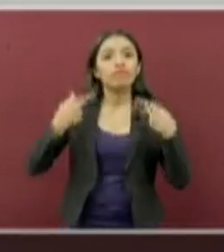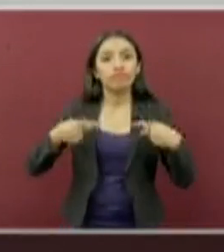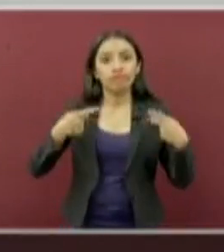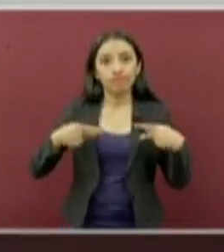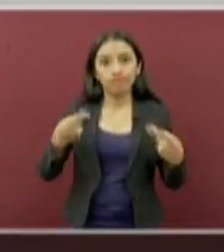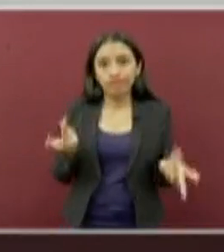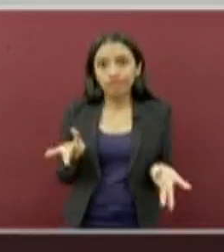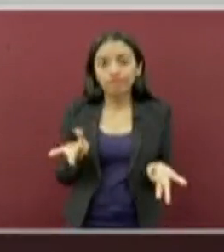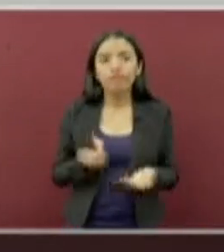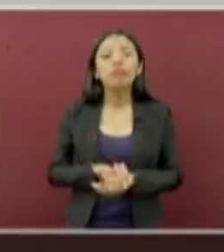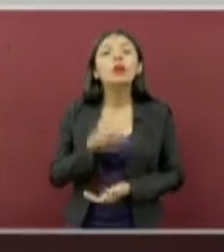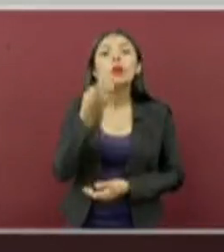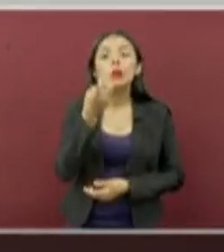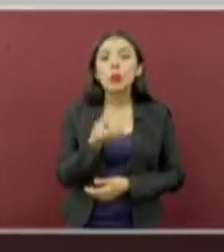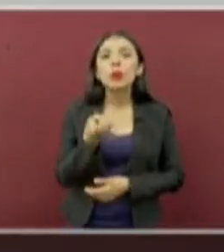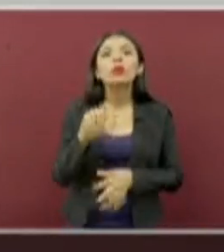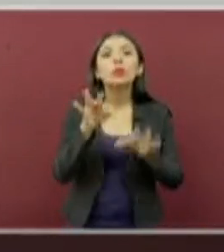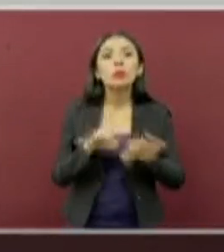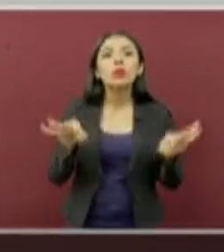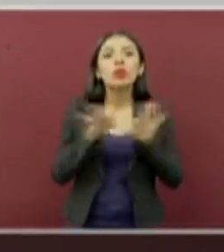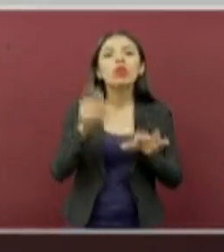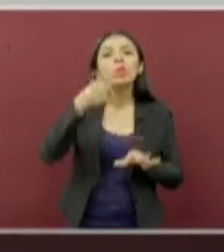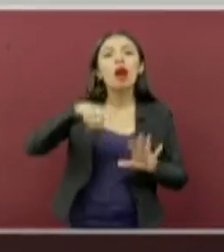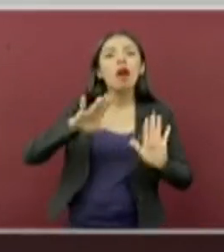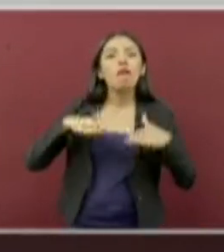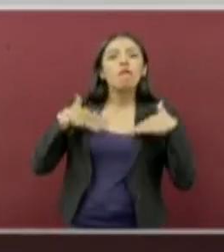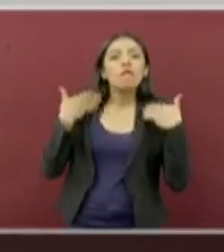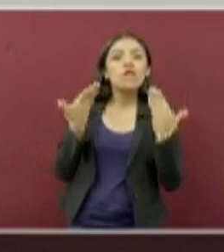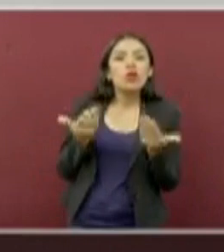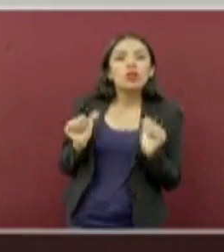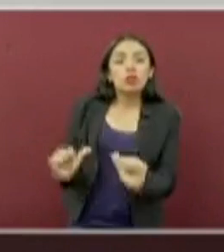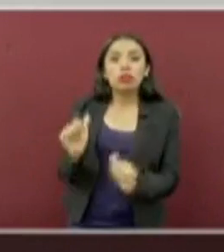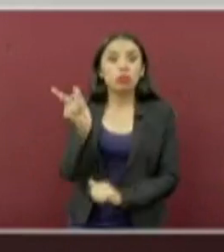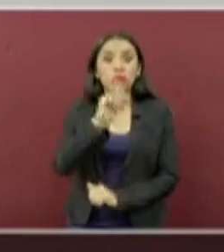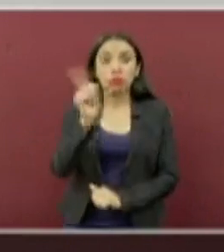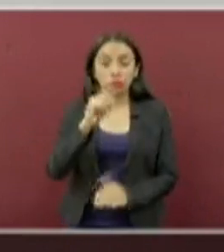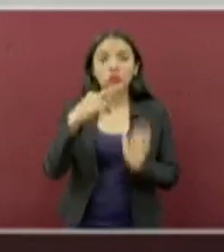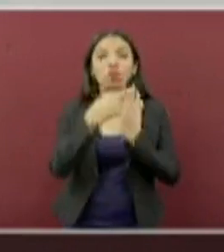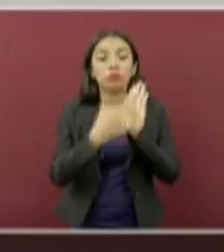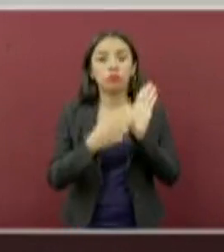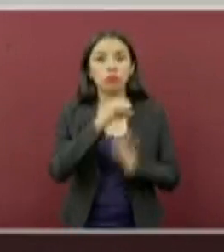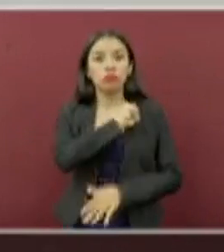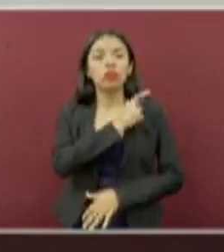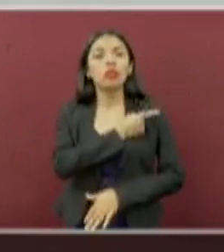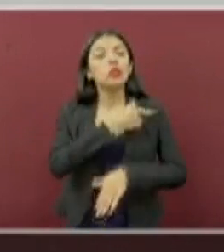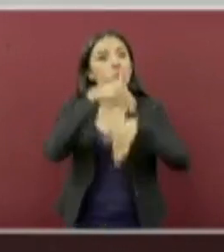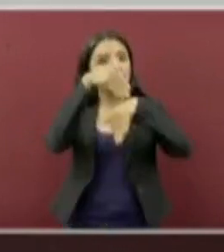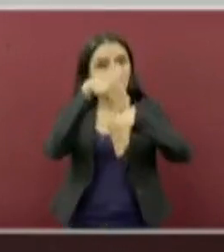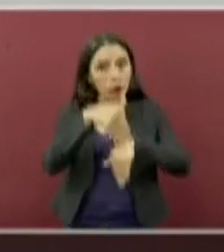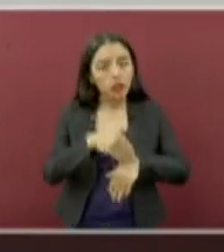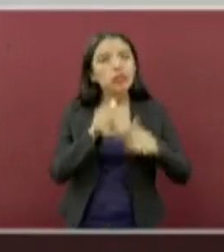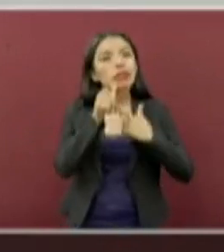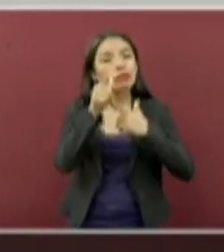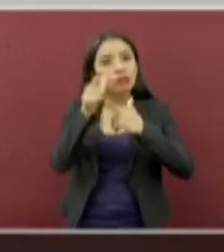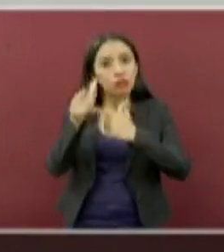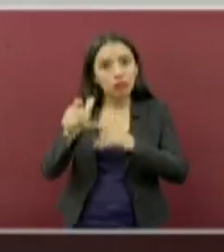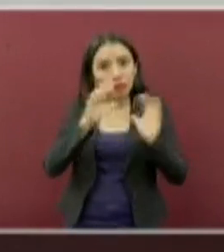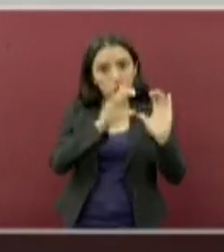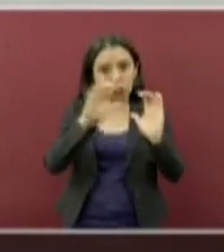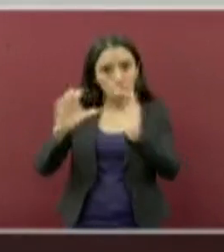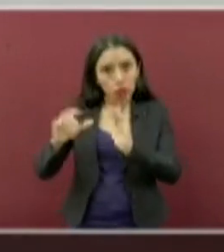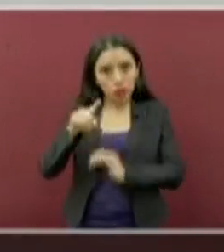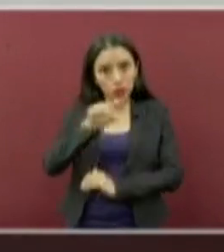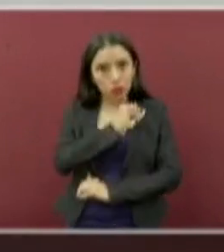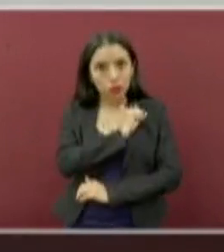tanto, no debemos confiarnos y continuar con las medidas de protección. Enseguida